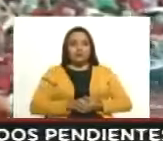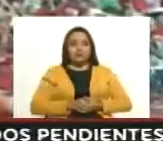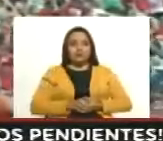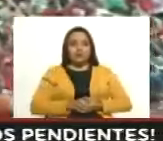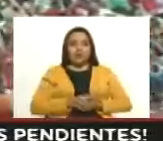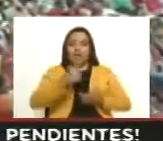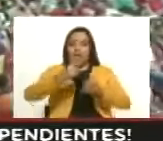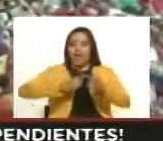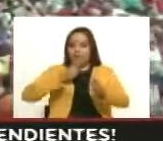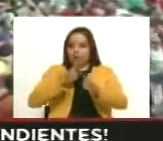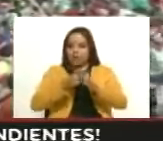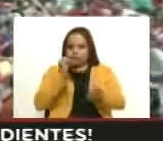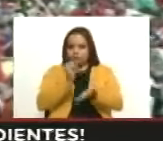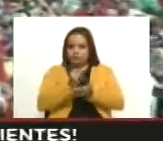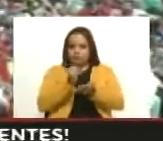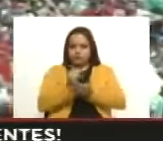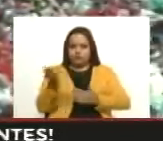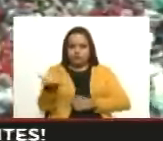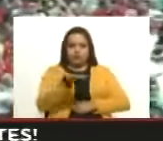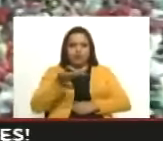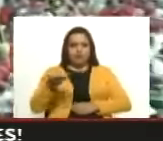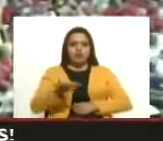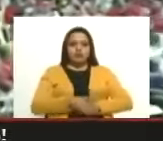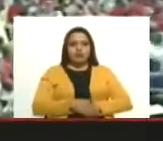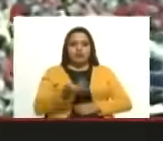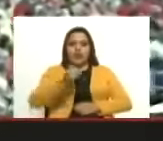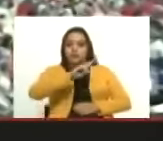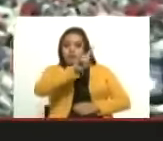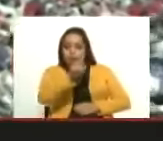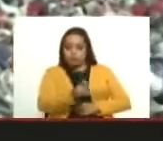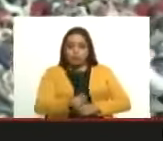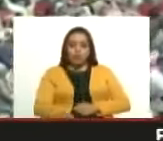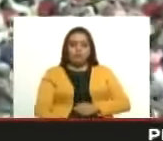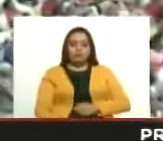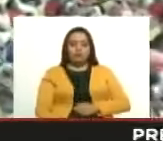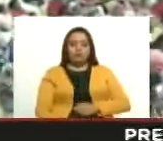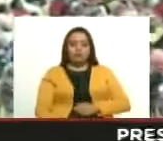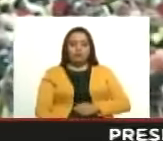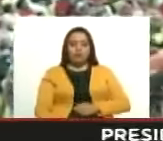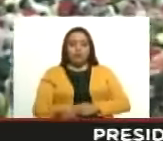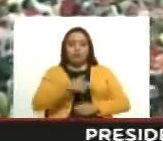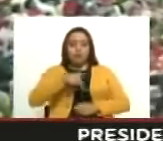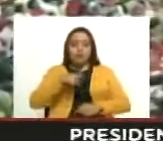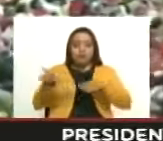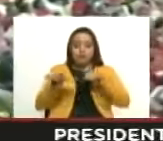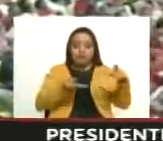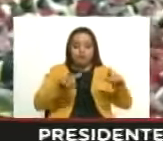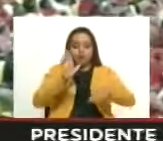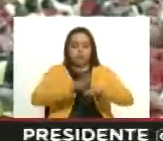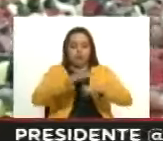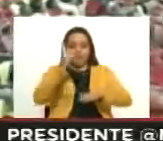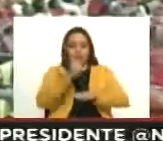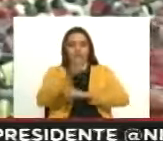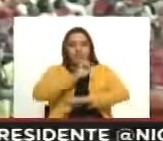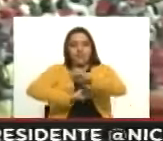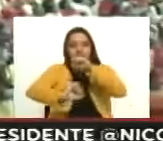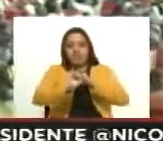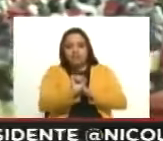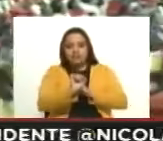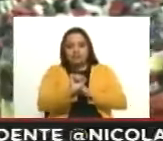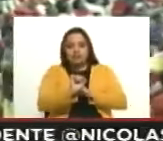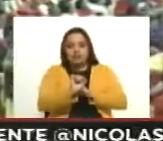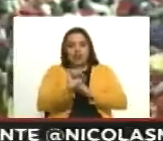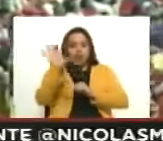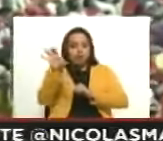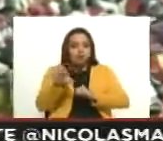Entonces, fíjense, tenemos las preguntas, estamos listos, porque hay que combatirlos al imperialismo en todos los terrenos,